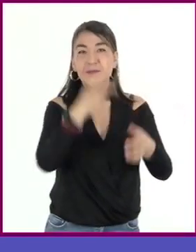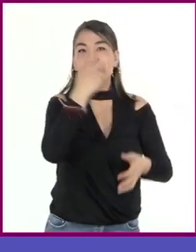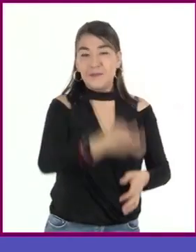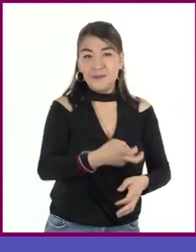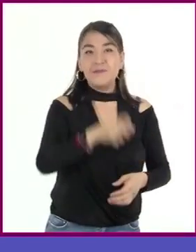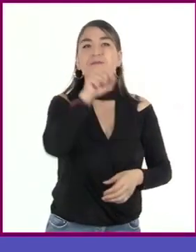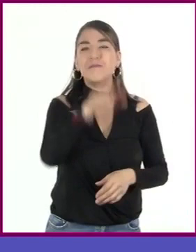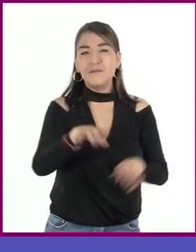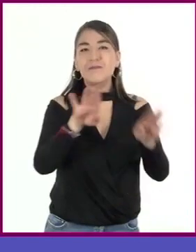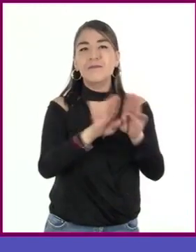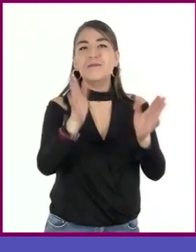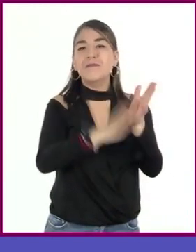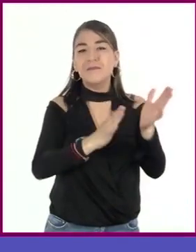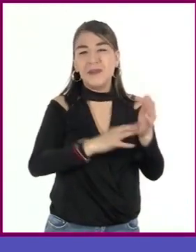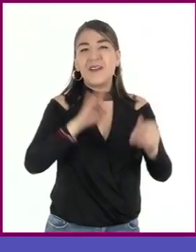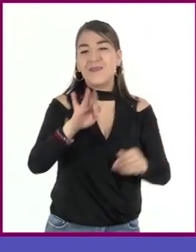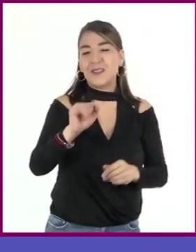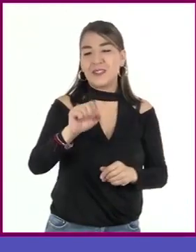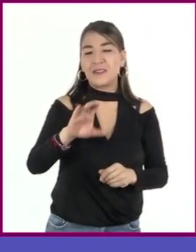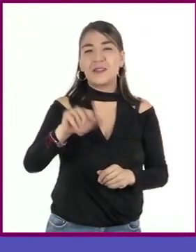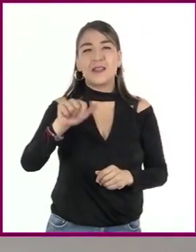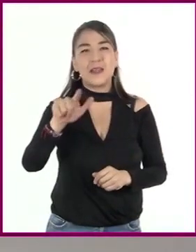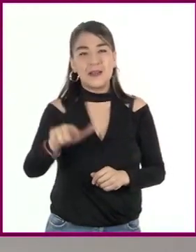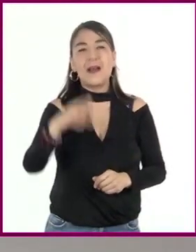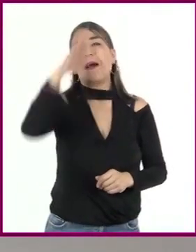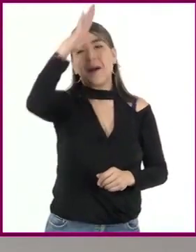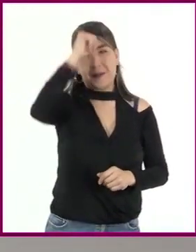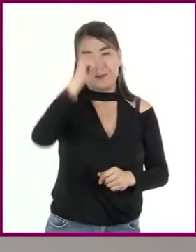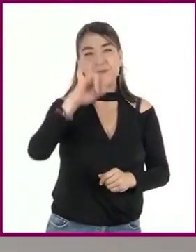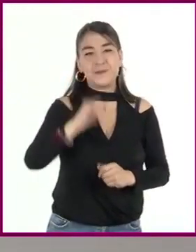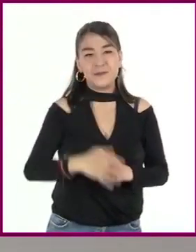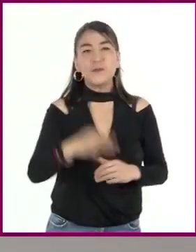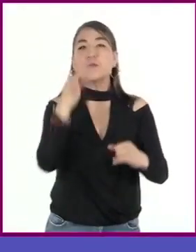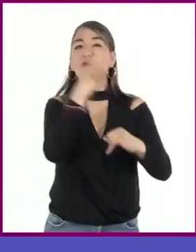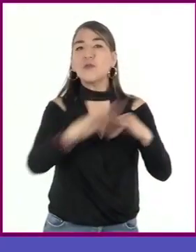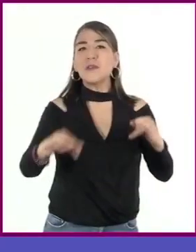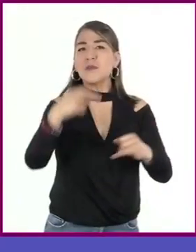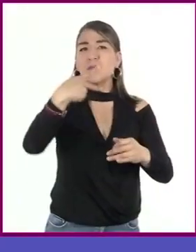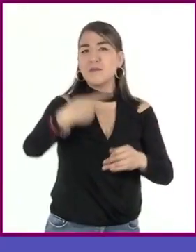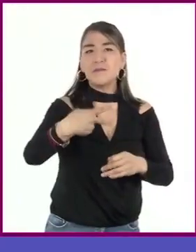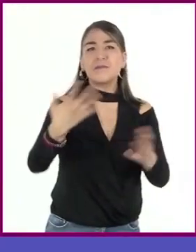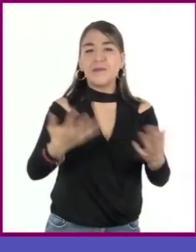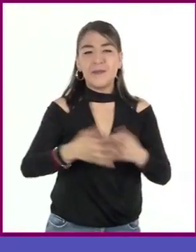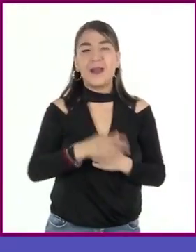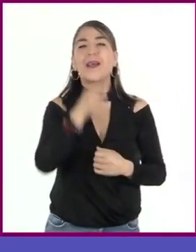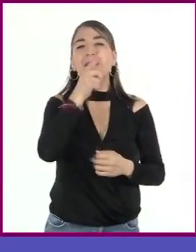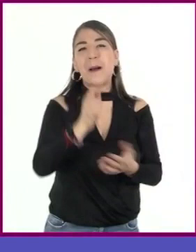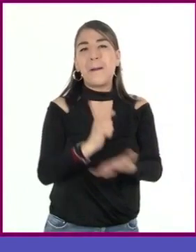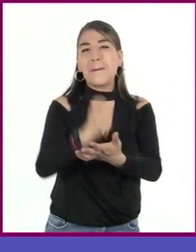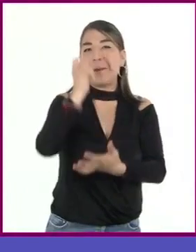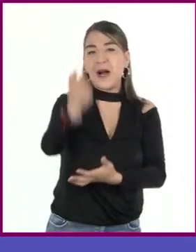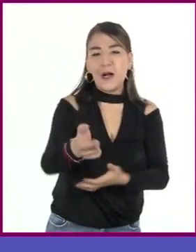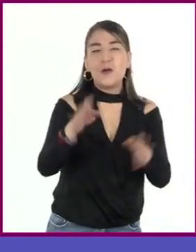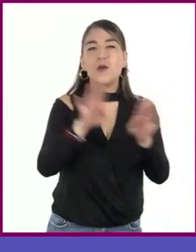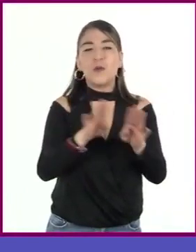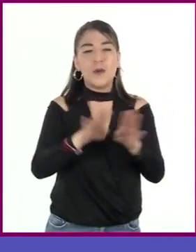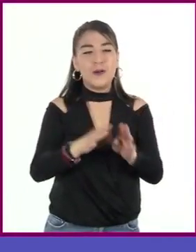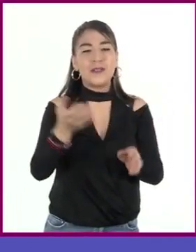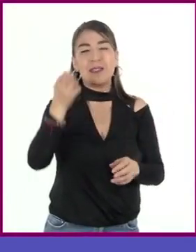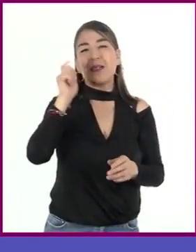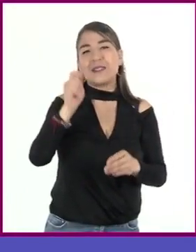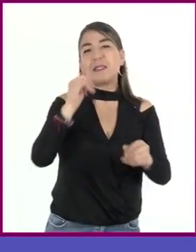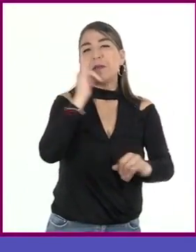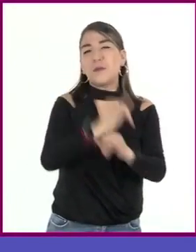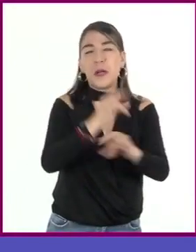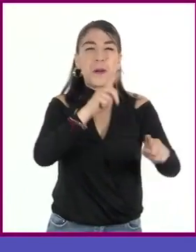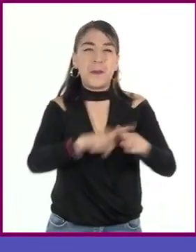ese es un documento fiscal. De acuerdo. ¿Y las últimas dos? Acredita el pago de un bien o servicio. Es el recibo